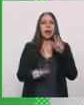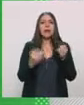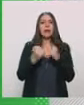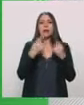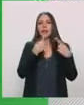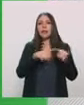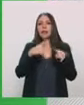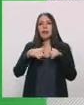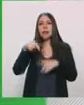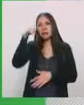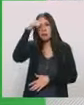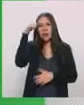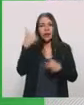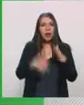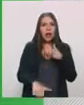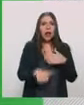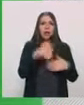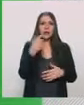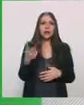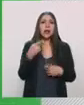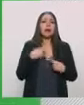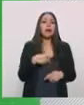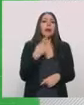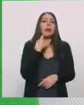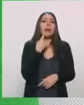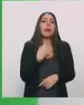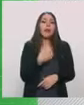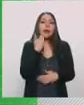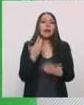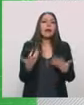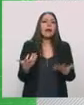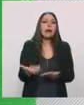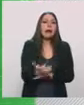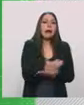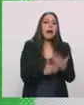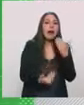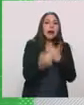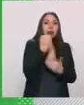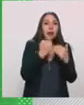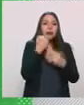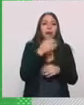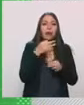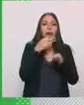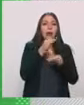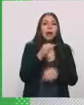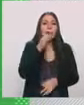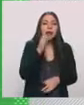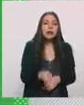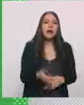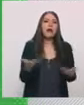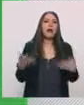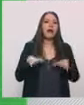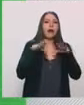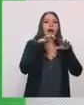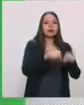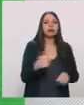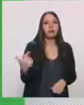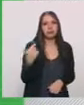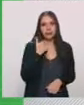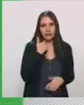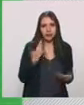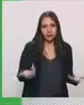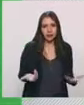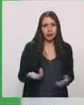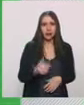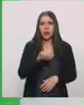otro con unas manitas de puerco, ¿no? Dices, hijo, la envidia, se estaban ahí balanceando entre todos más de 10,000 muertos, ¿no? Claro, así es,